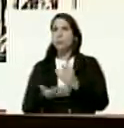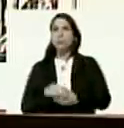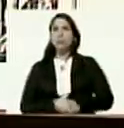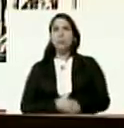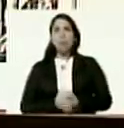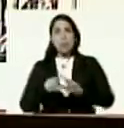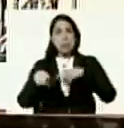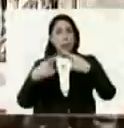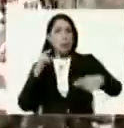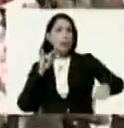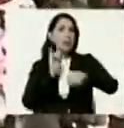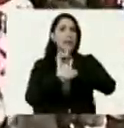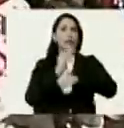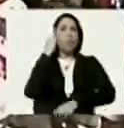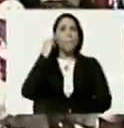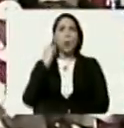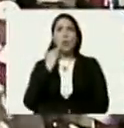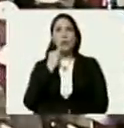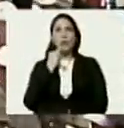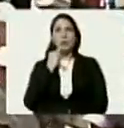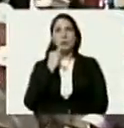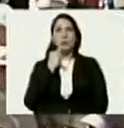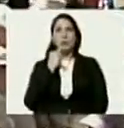Después de la traición a Bolívar,